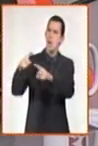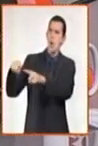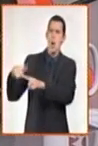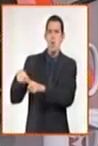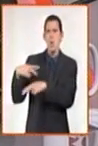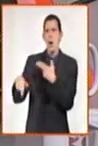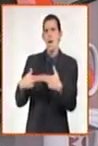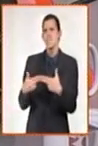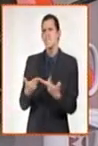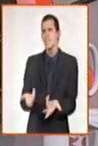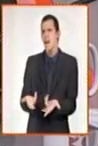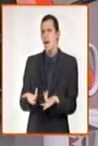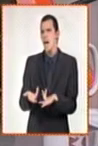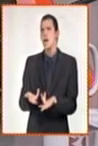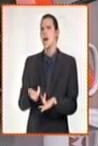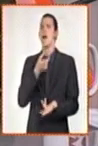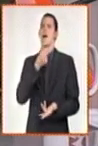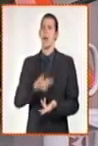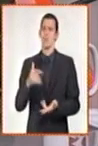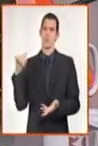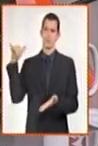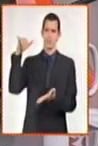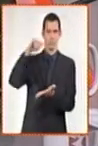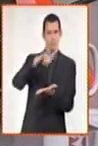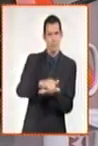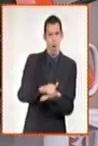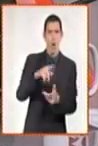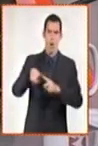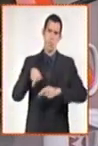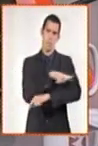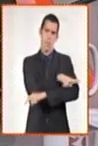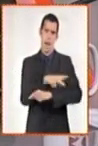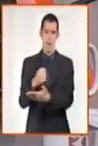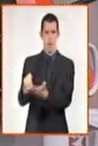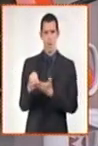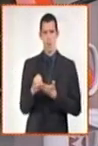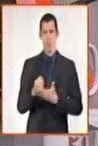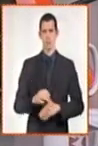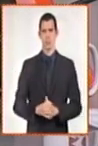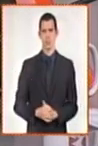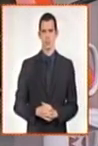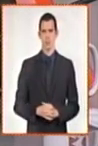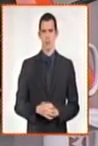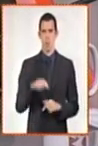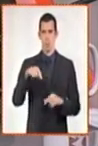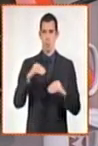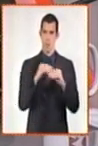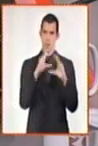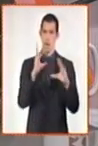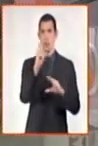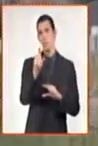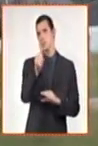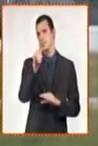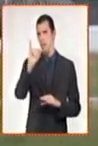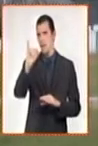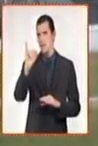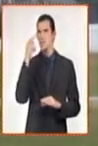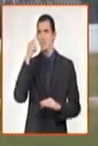el vuelo número 16 que desde México ha venido a traer ayuda solidaria a Cuba.